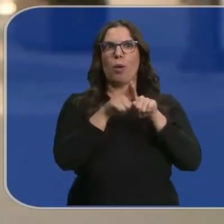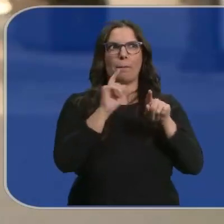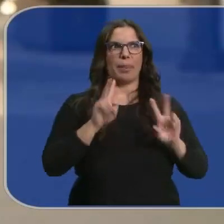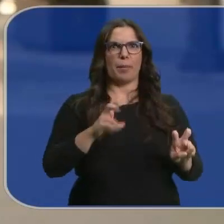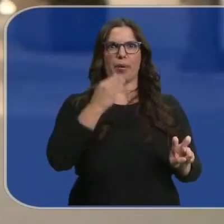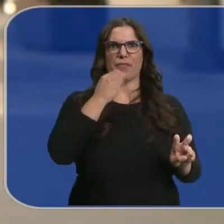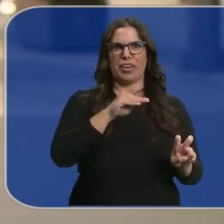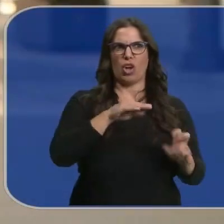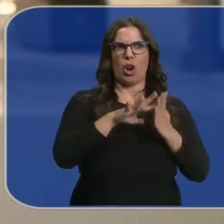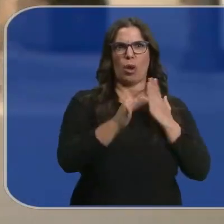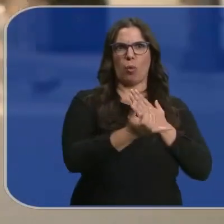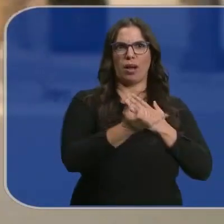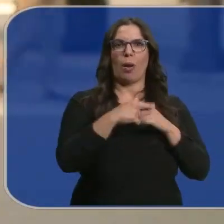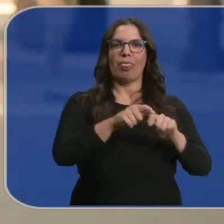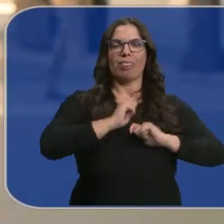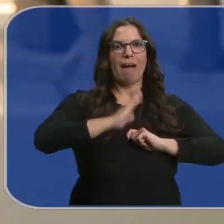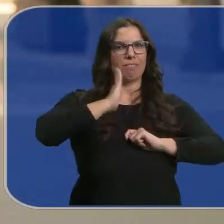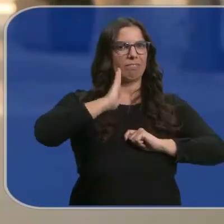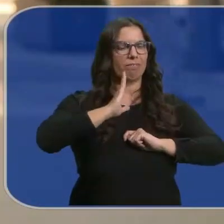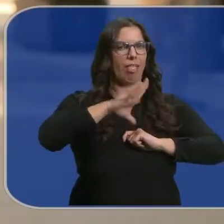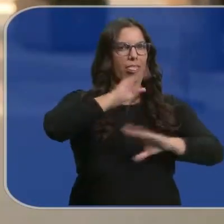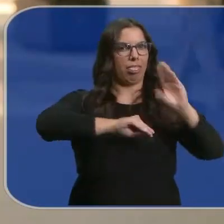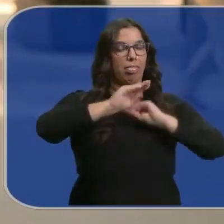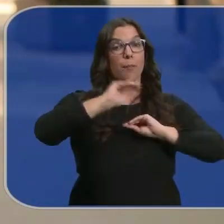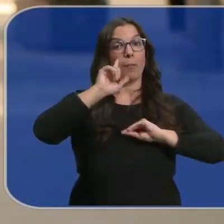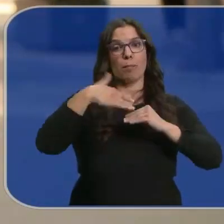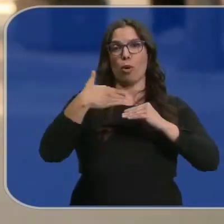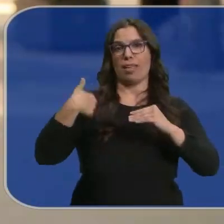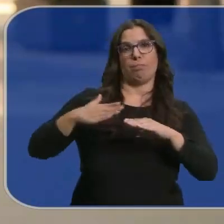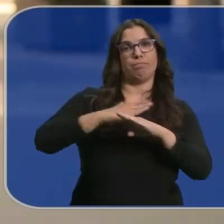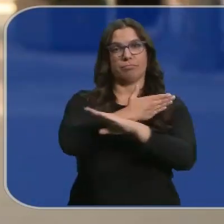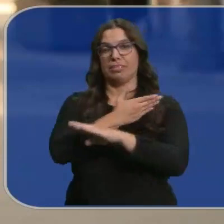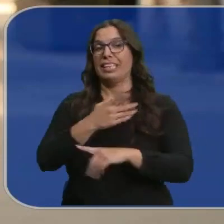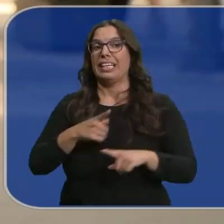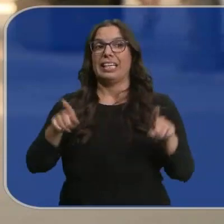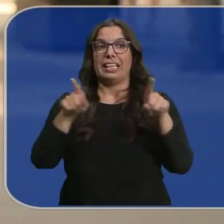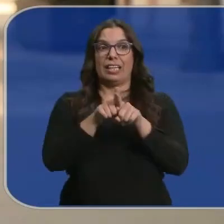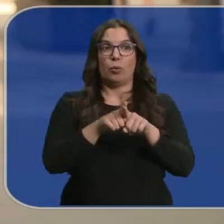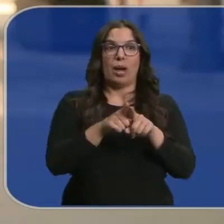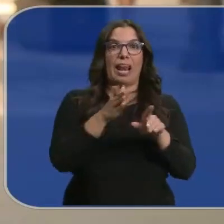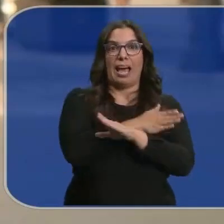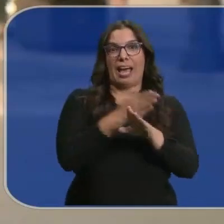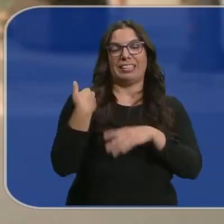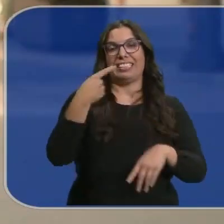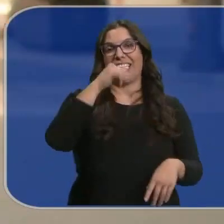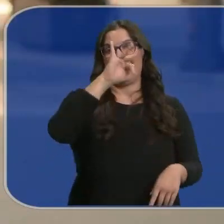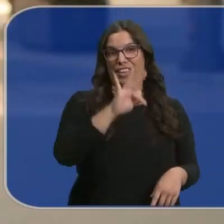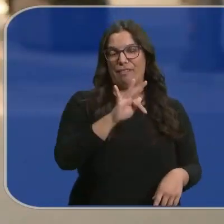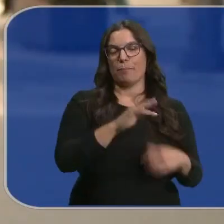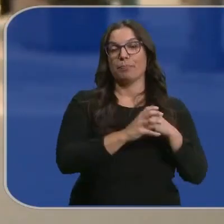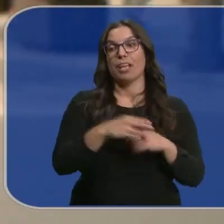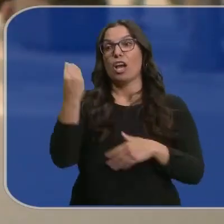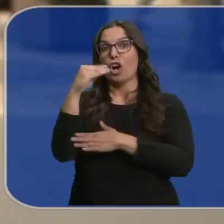frío lenguaje digital, pero parece que poco a poco están pasando de moda y correrán la misma suerte que los GIFs. Los jóvenes